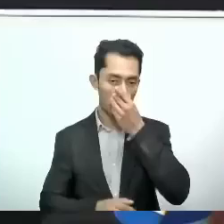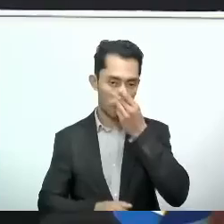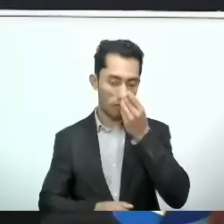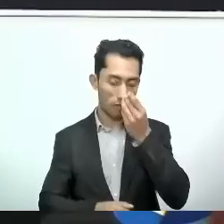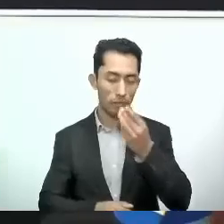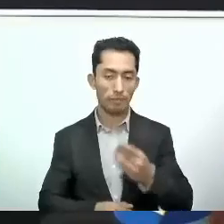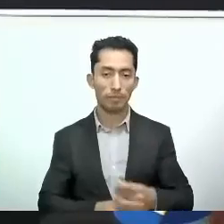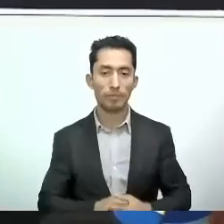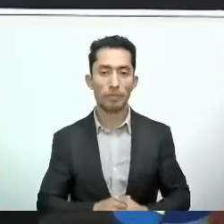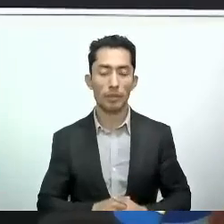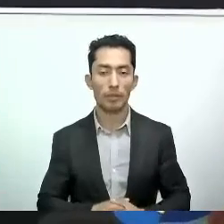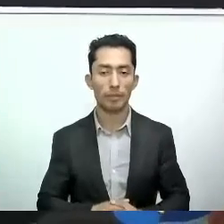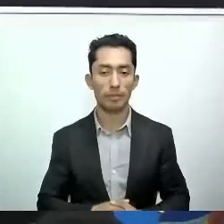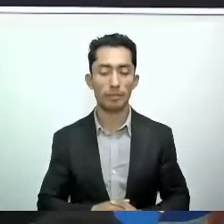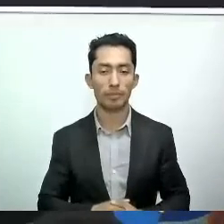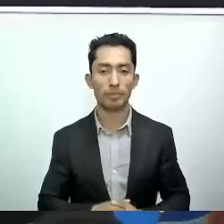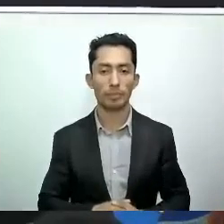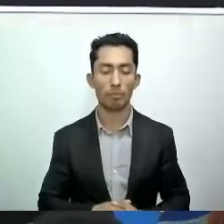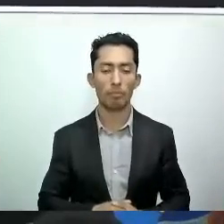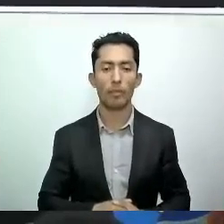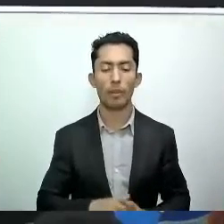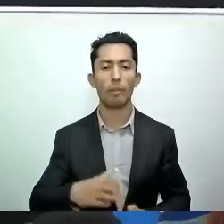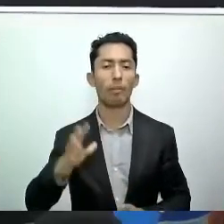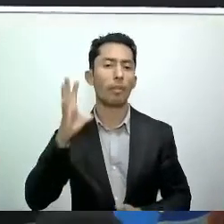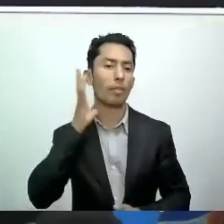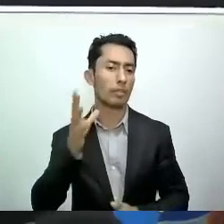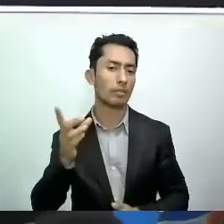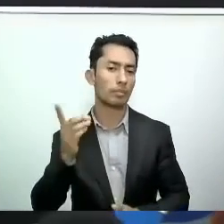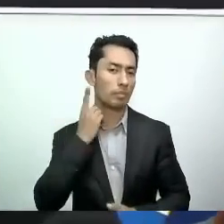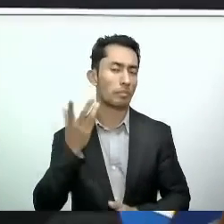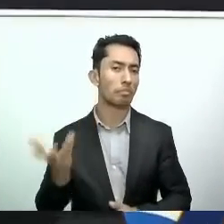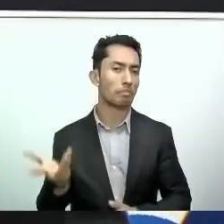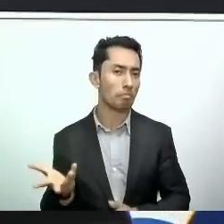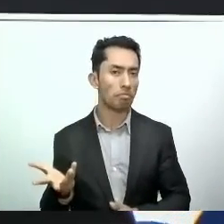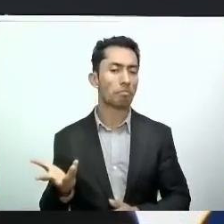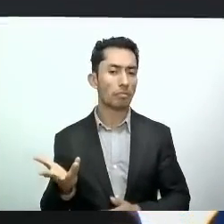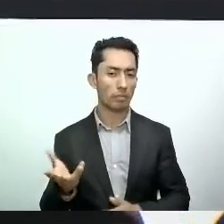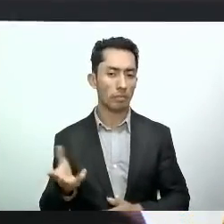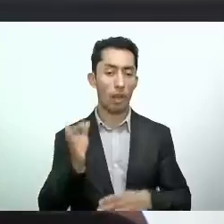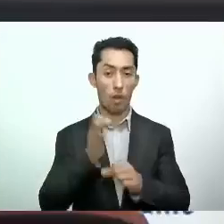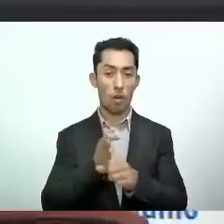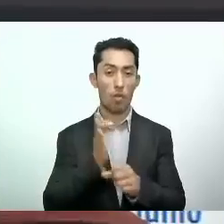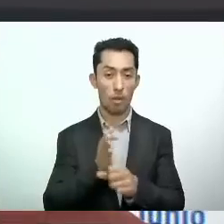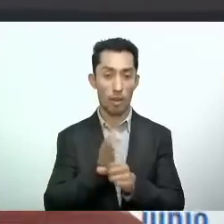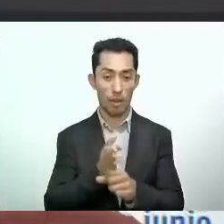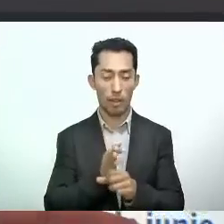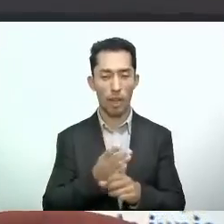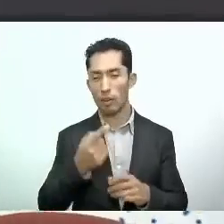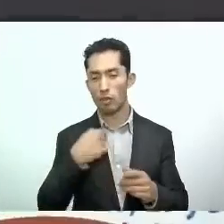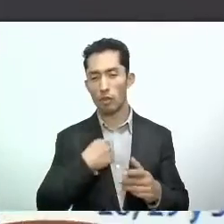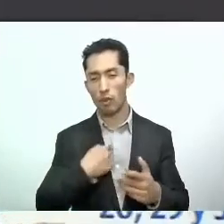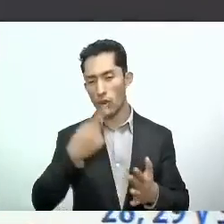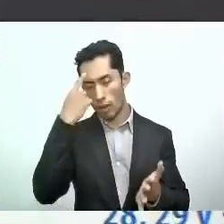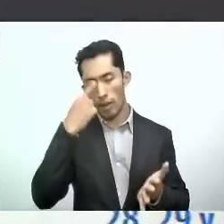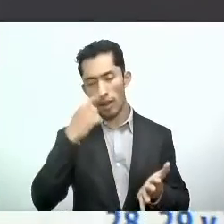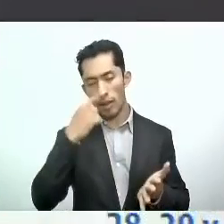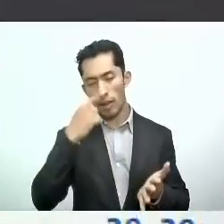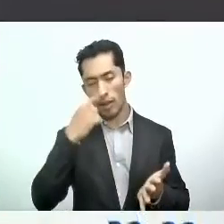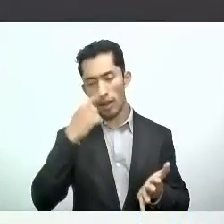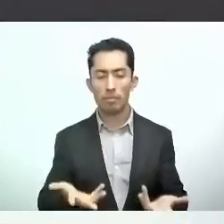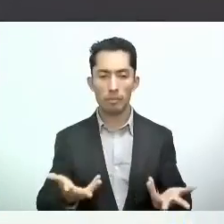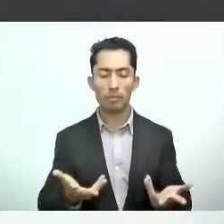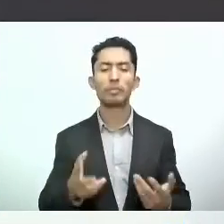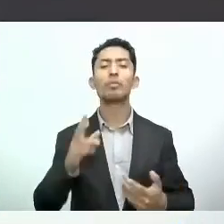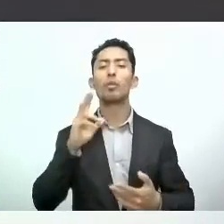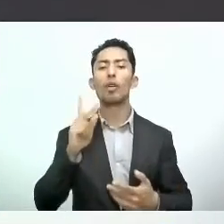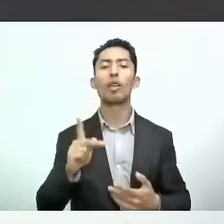No sé si del Poder Legislativo en este momento. Yo creo que el Poder Judicial